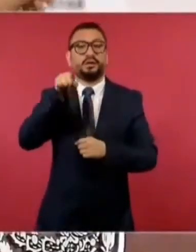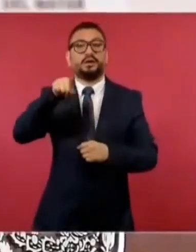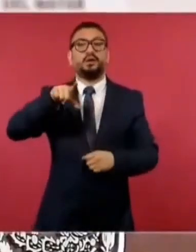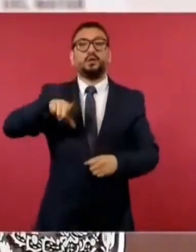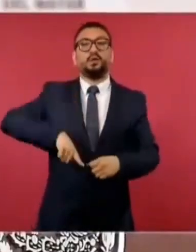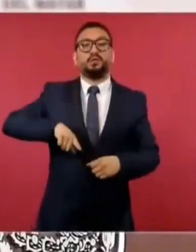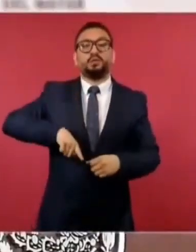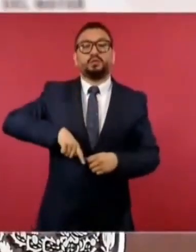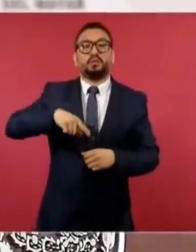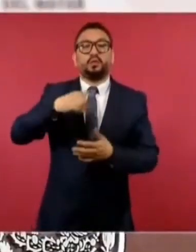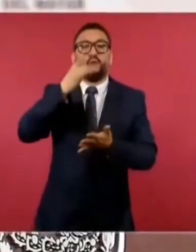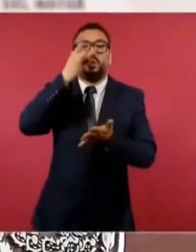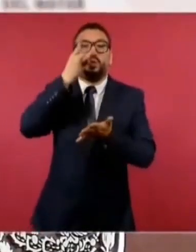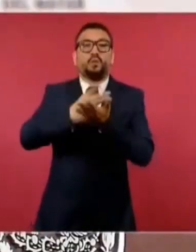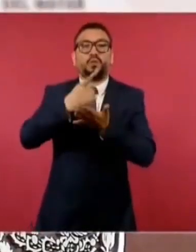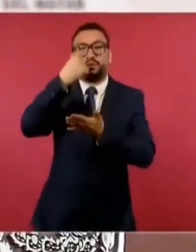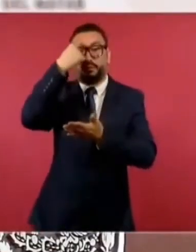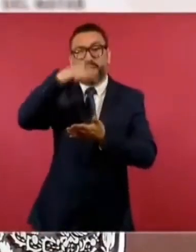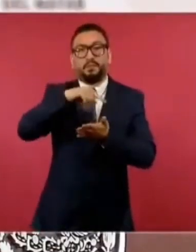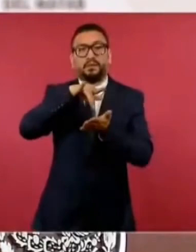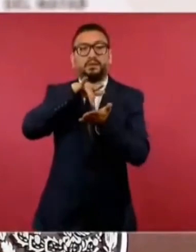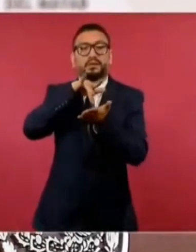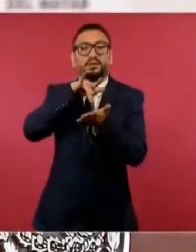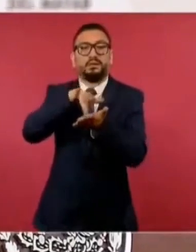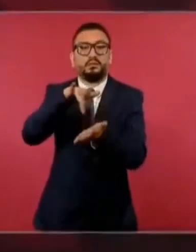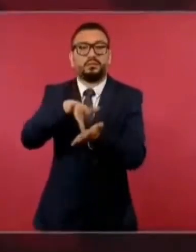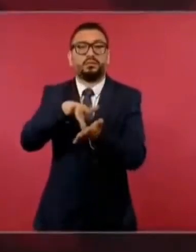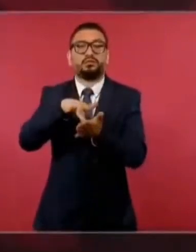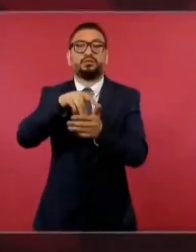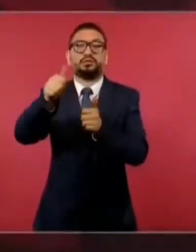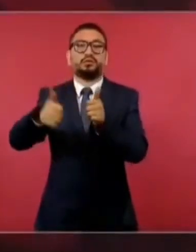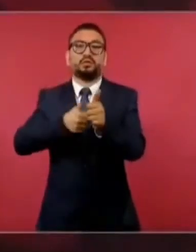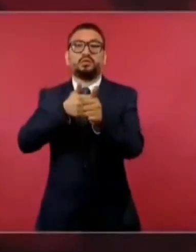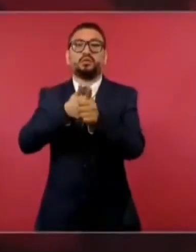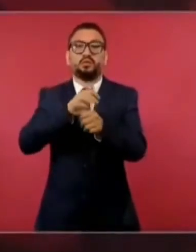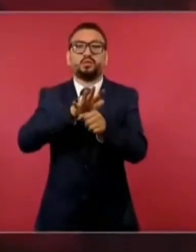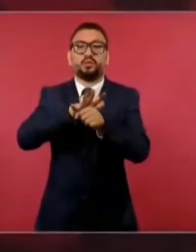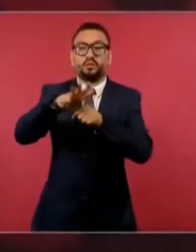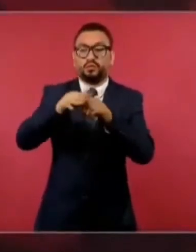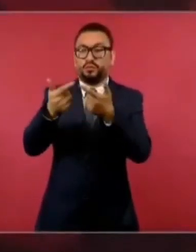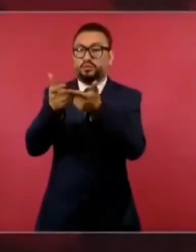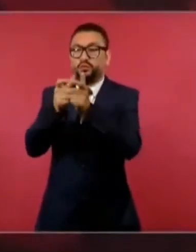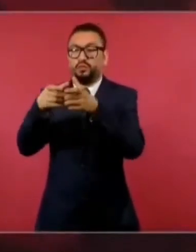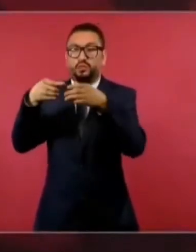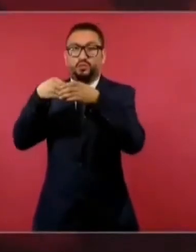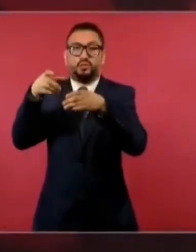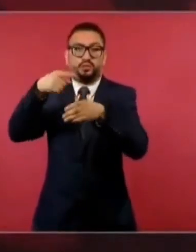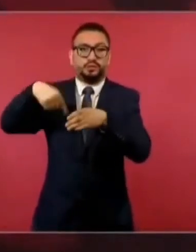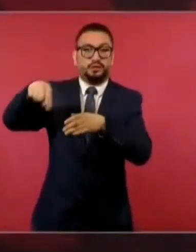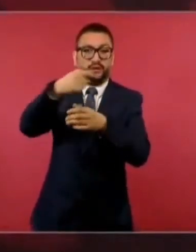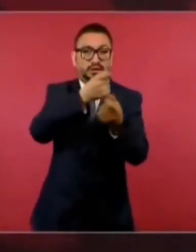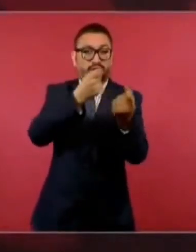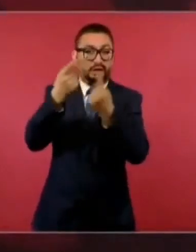para respaldar, apoyar a las oligarquías. Entonces sí,